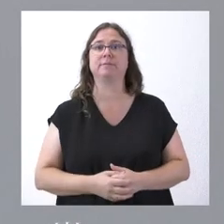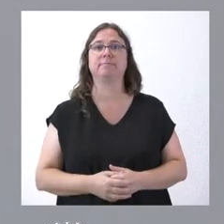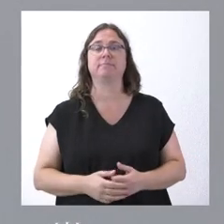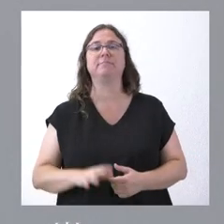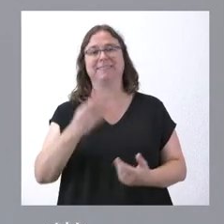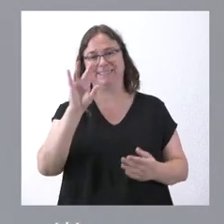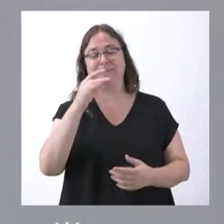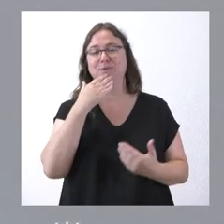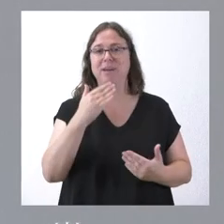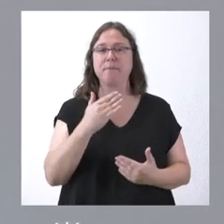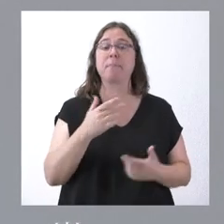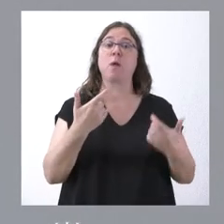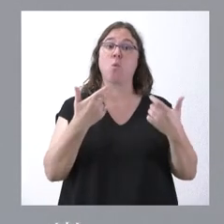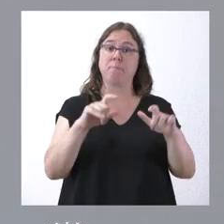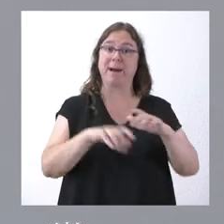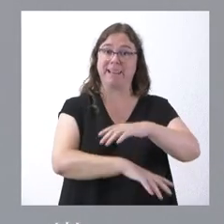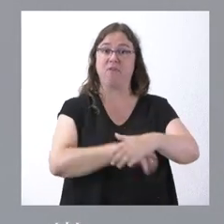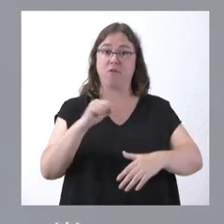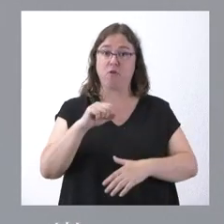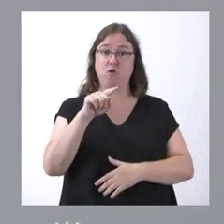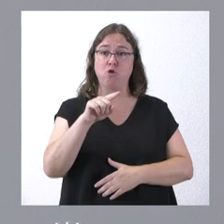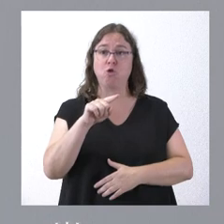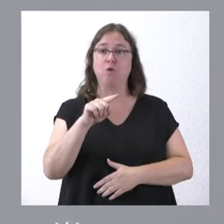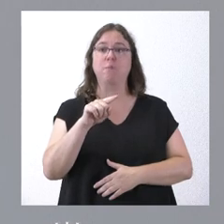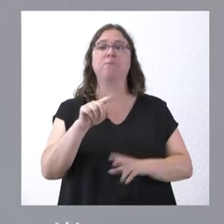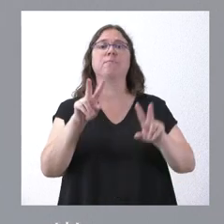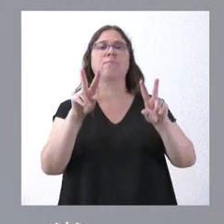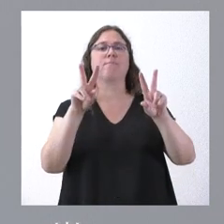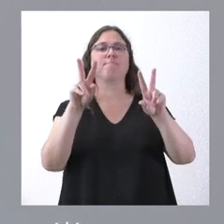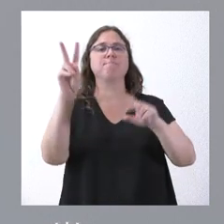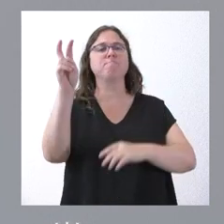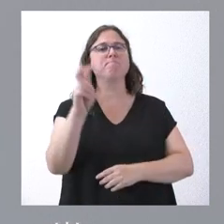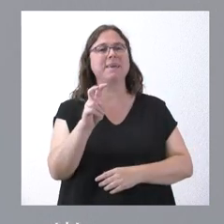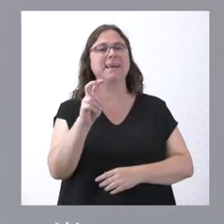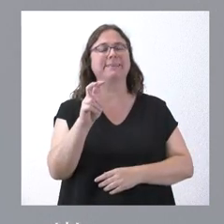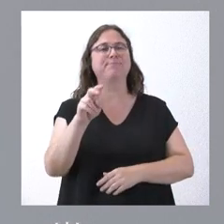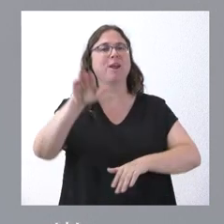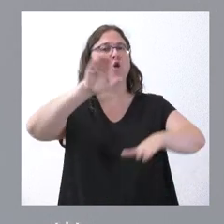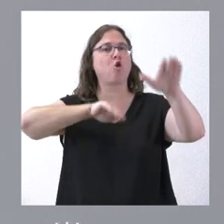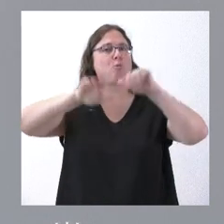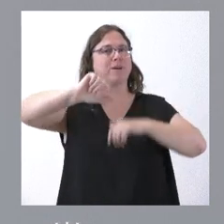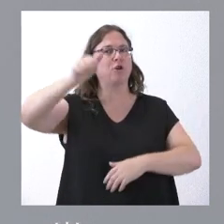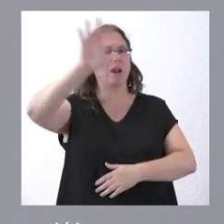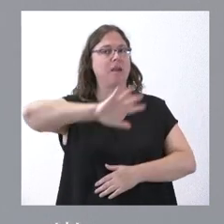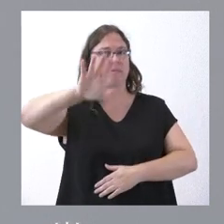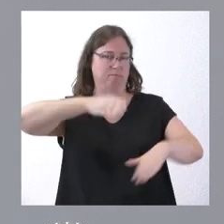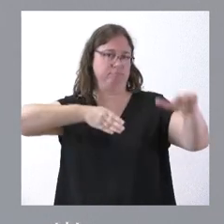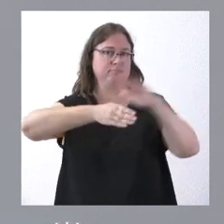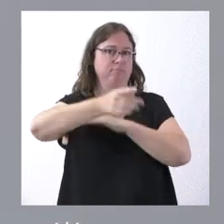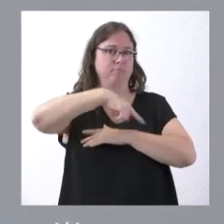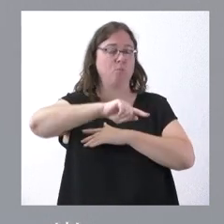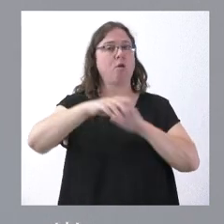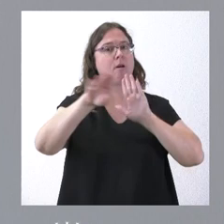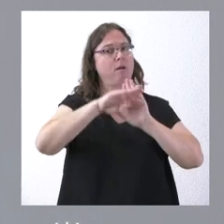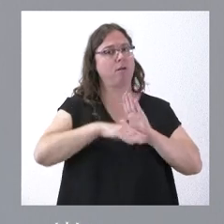Sí, muchas gracias. Hay una parte de estos fondos que proceden de una convocatoria nacional a la que hemos accedido conforme a sus